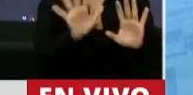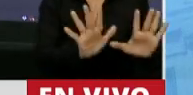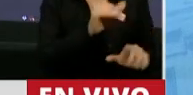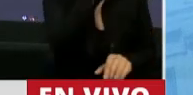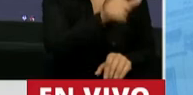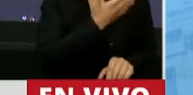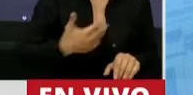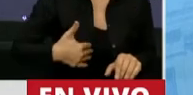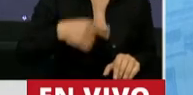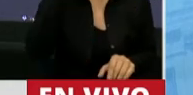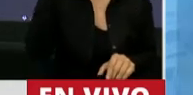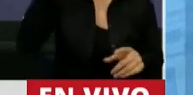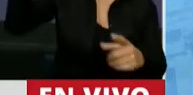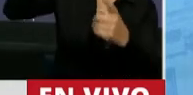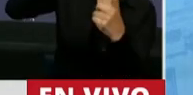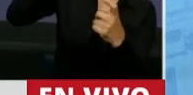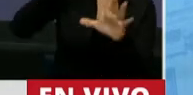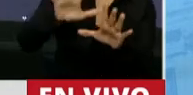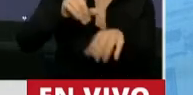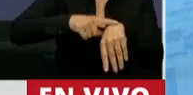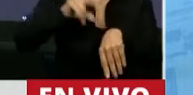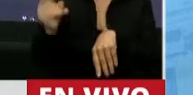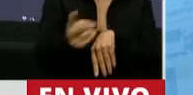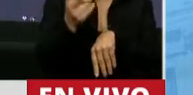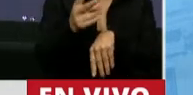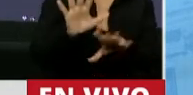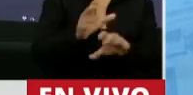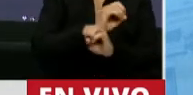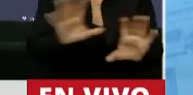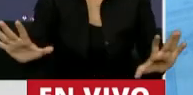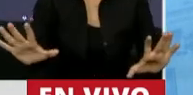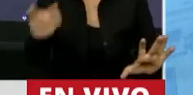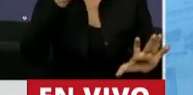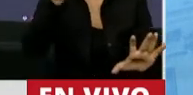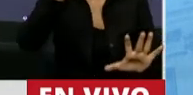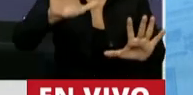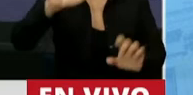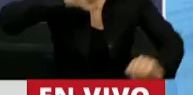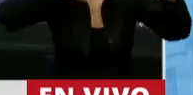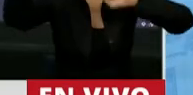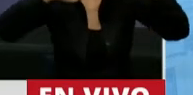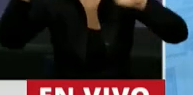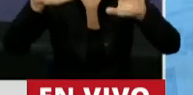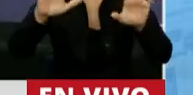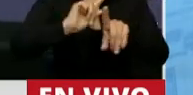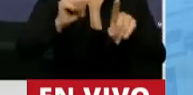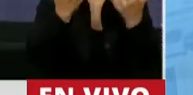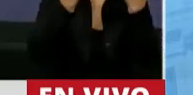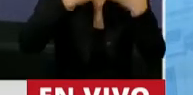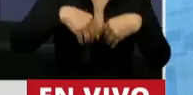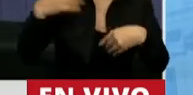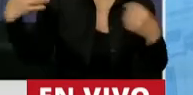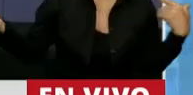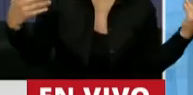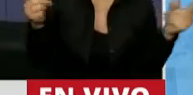de la República sacando selfies en un velatorio. Es patético viendo que hay fuegos artificiales que no fueron espontáneamente los